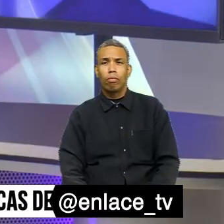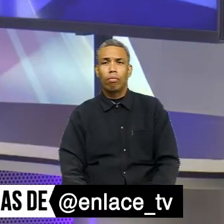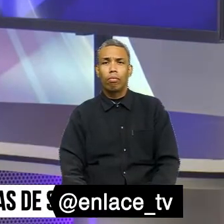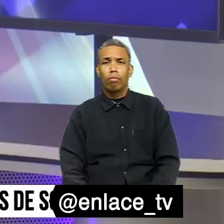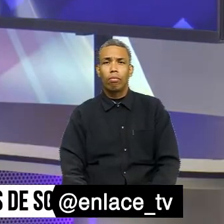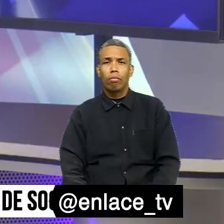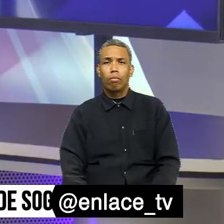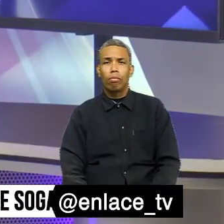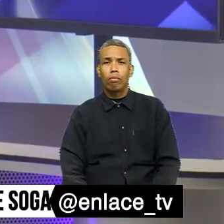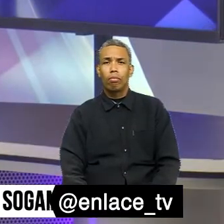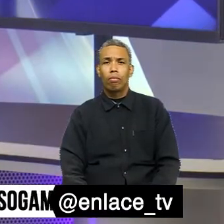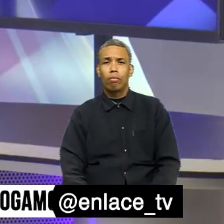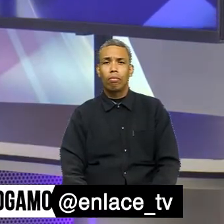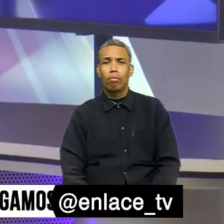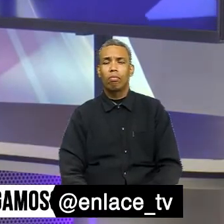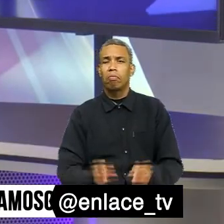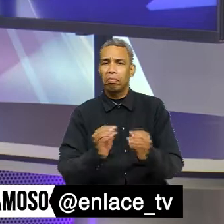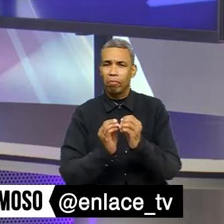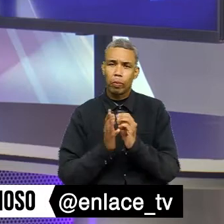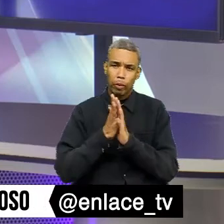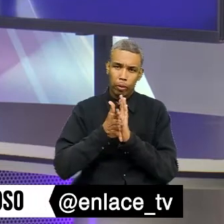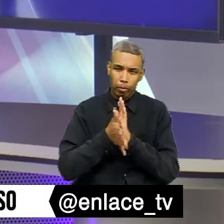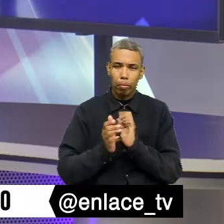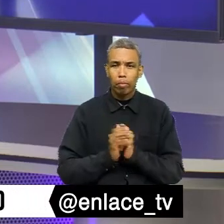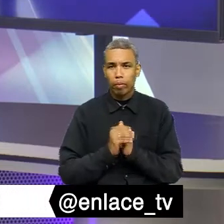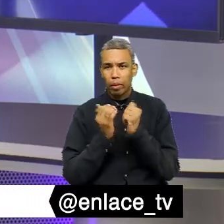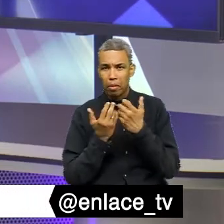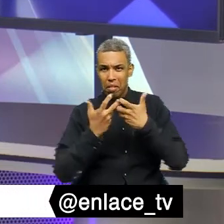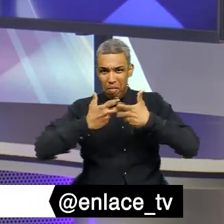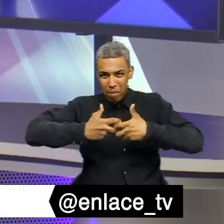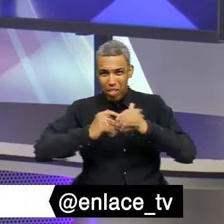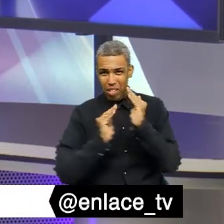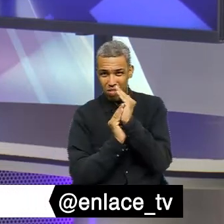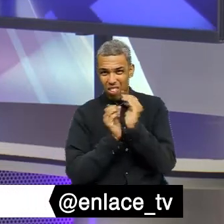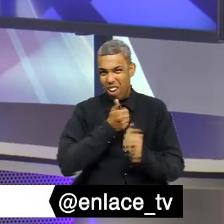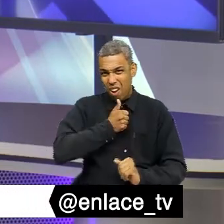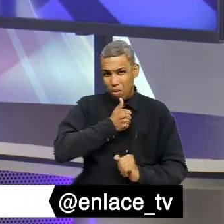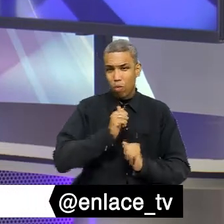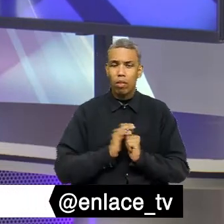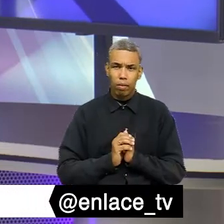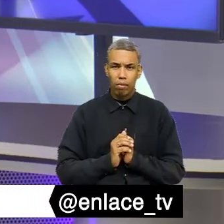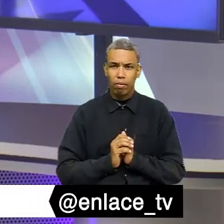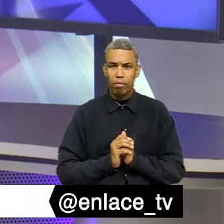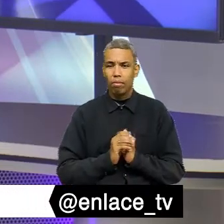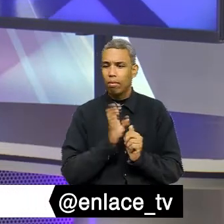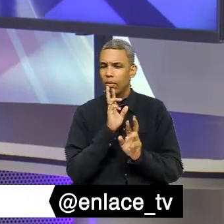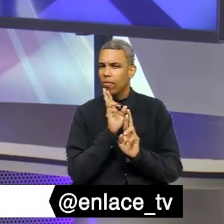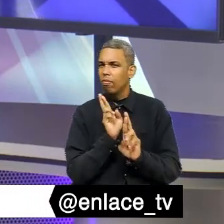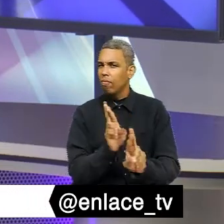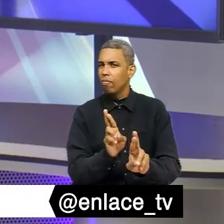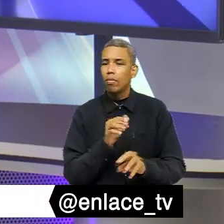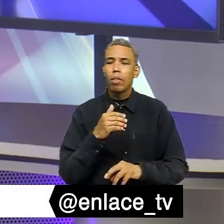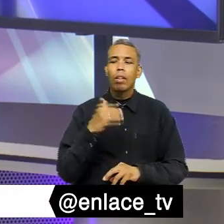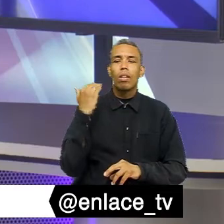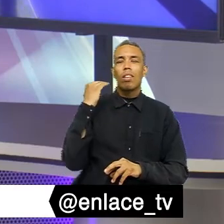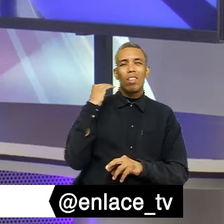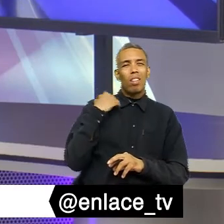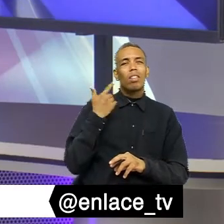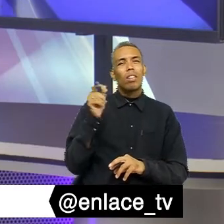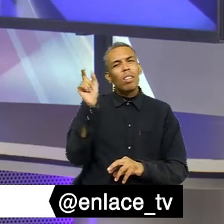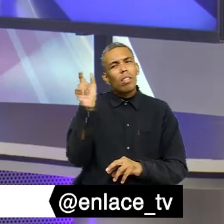Continuando con más información, la empresa Aguas de Barranca Bermeja entregó respuesta a una denuncia hecha por un reportero ciudadano ante la deficiencia